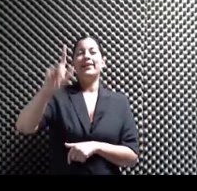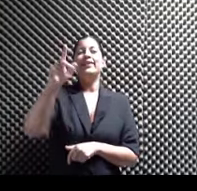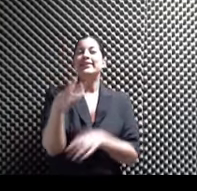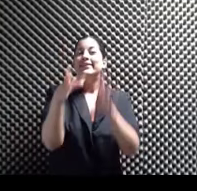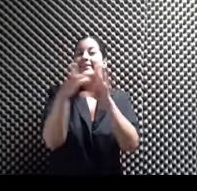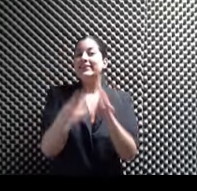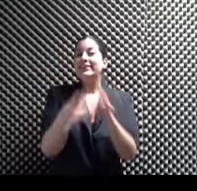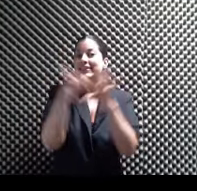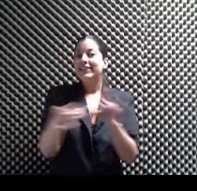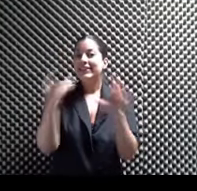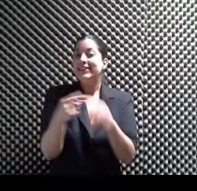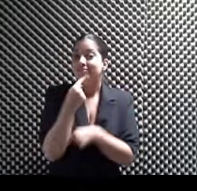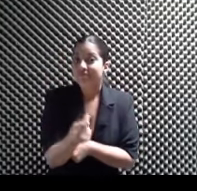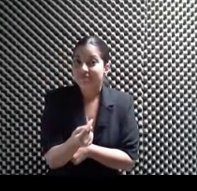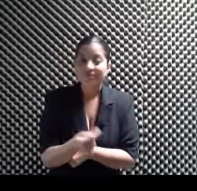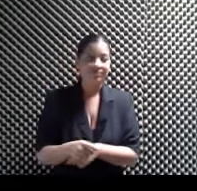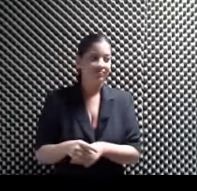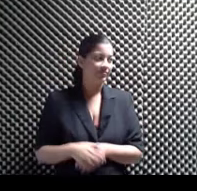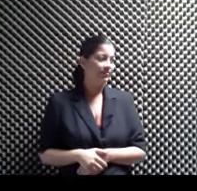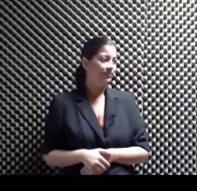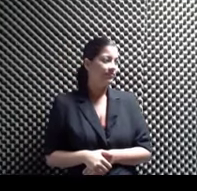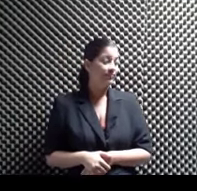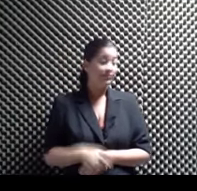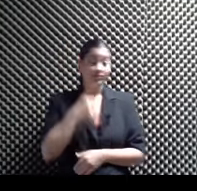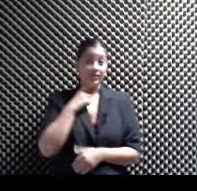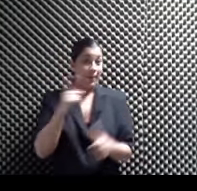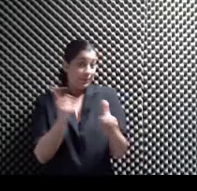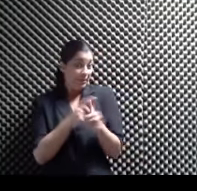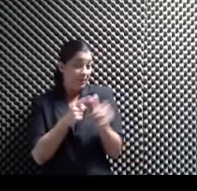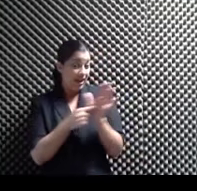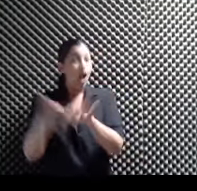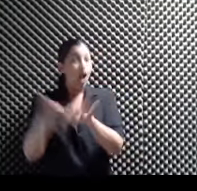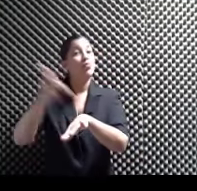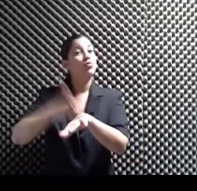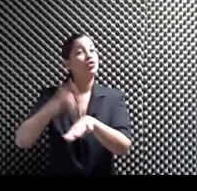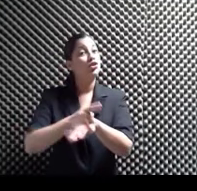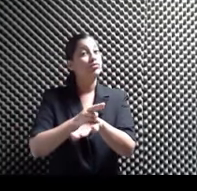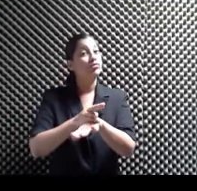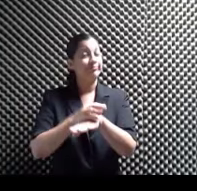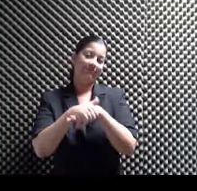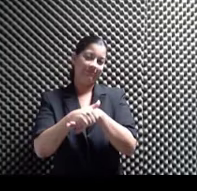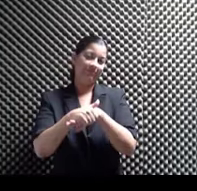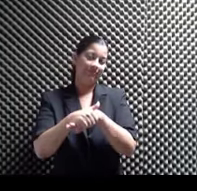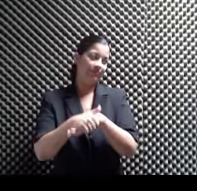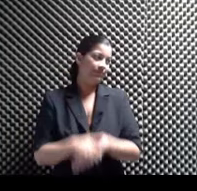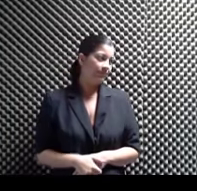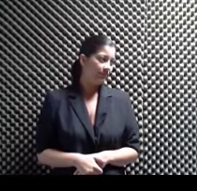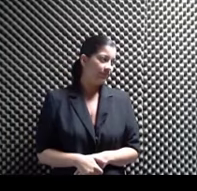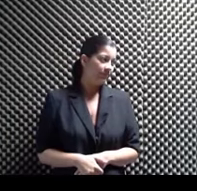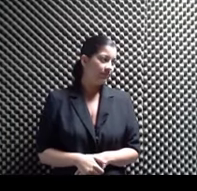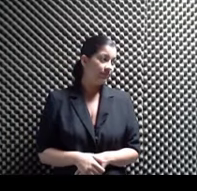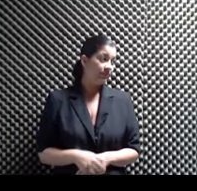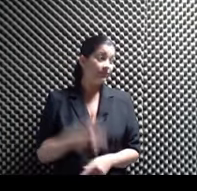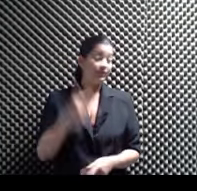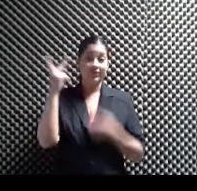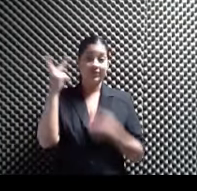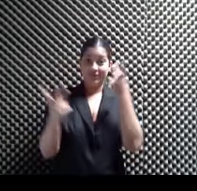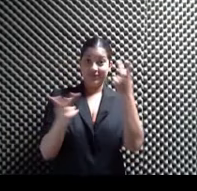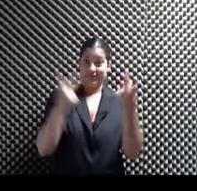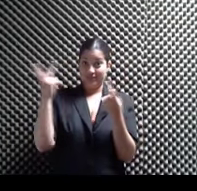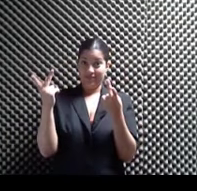Y entonces Como parte de esa primera presentación En Puerto Rico De esta obra Nos visita desde Nueva York Su